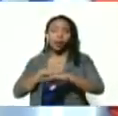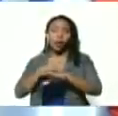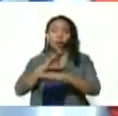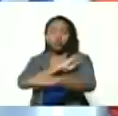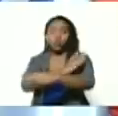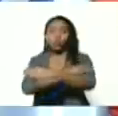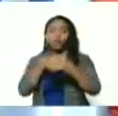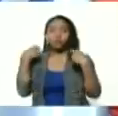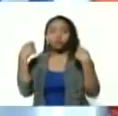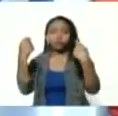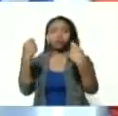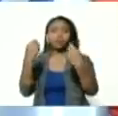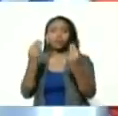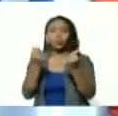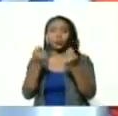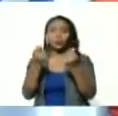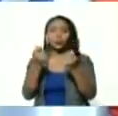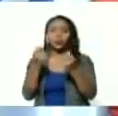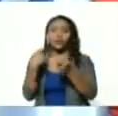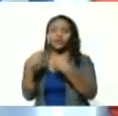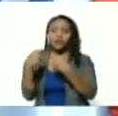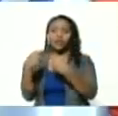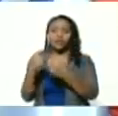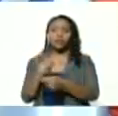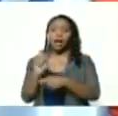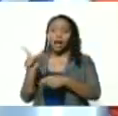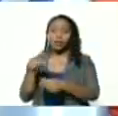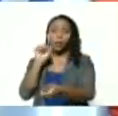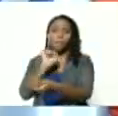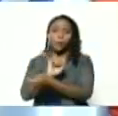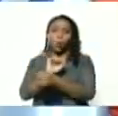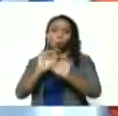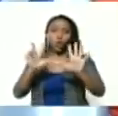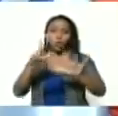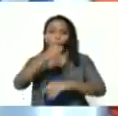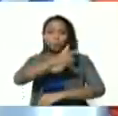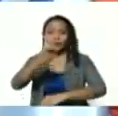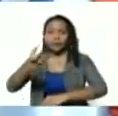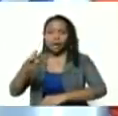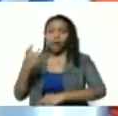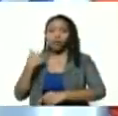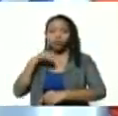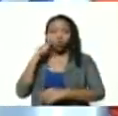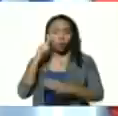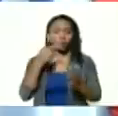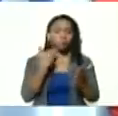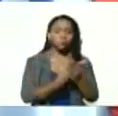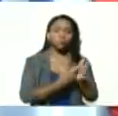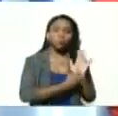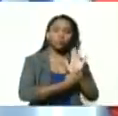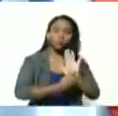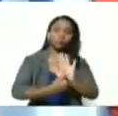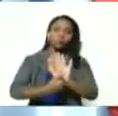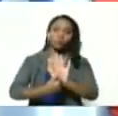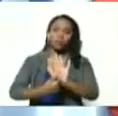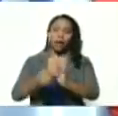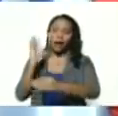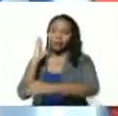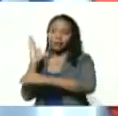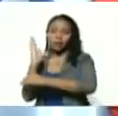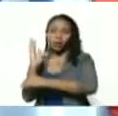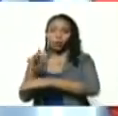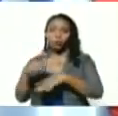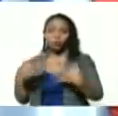la Economía y Finanzas. A estos detenidos los hemos presentado imputados por los delitos